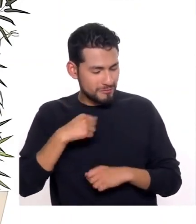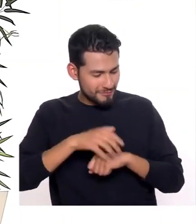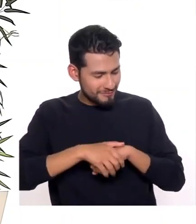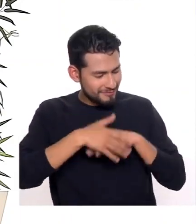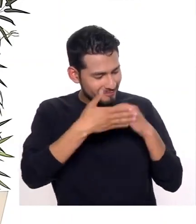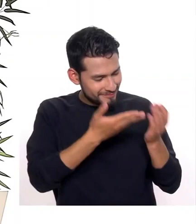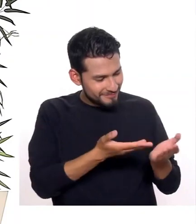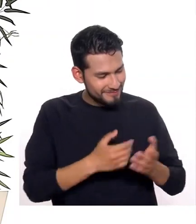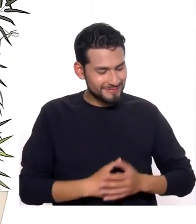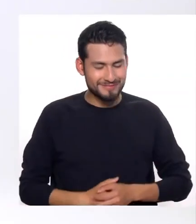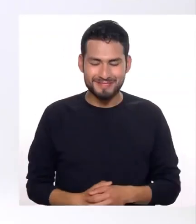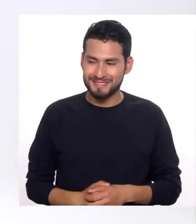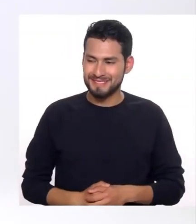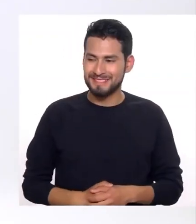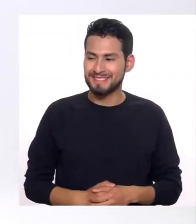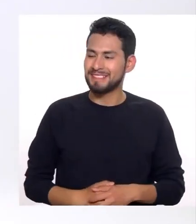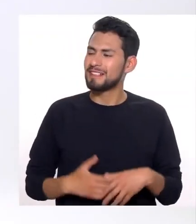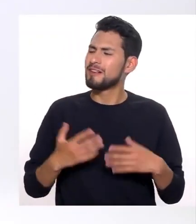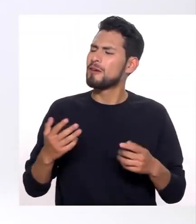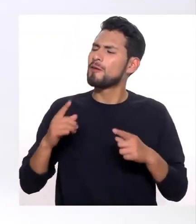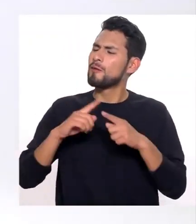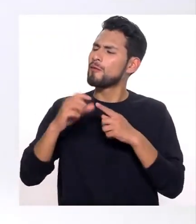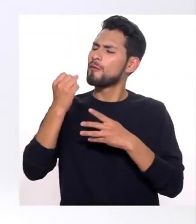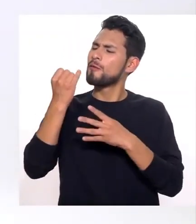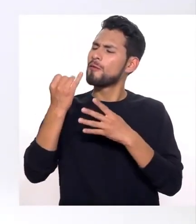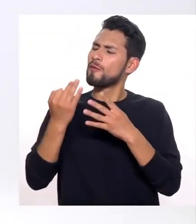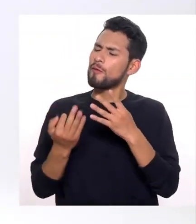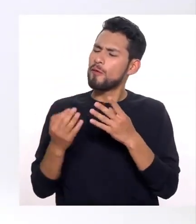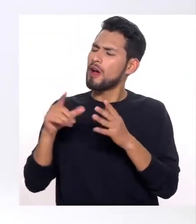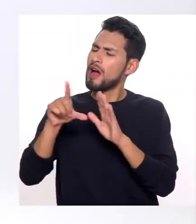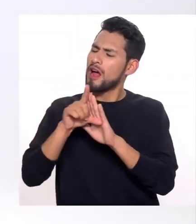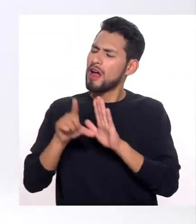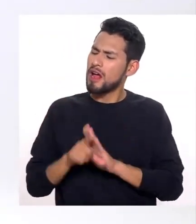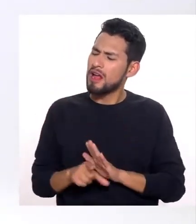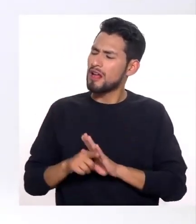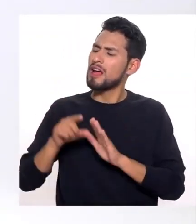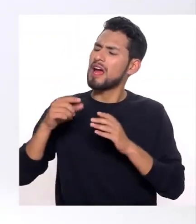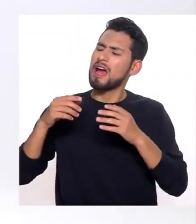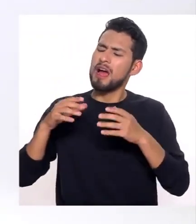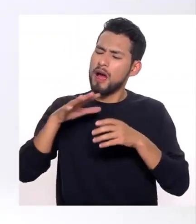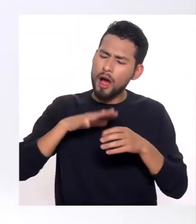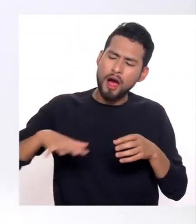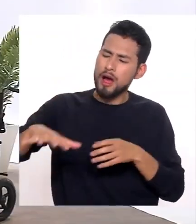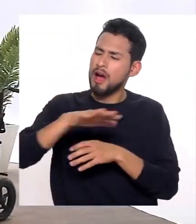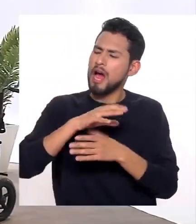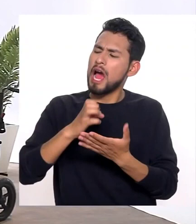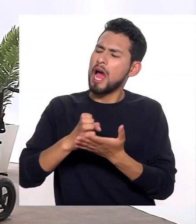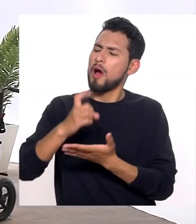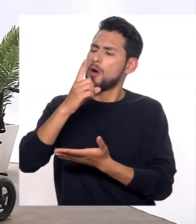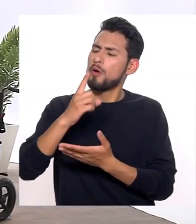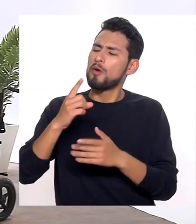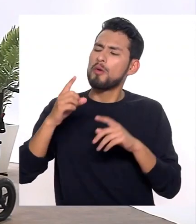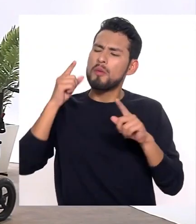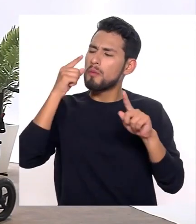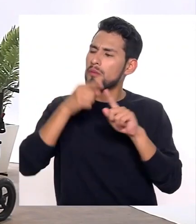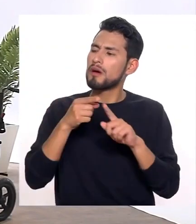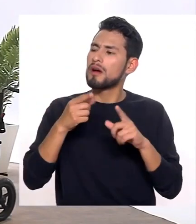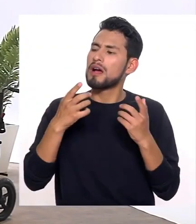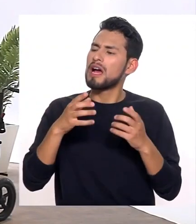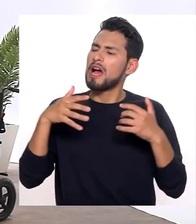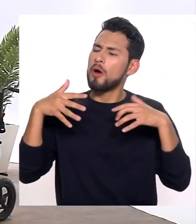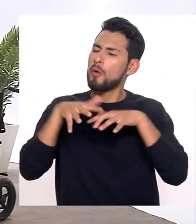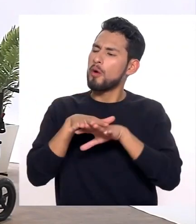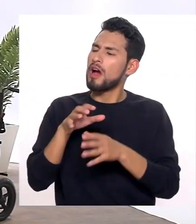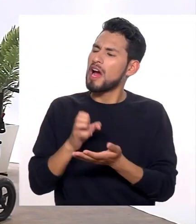yo pertenezco. ¿Cuáles son los lineamientos que establece la Ley General de Educación respecto a la